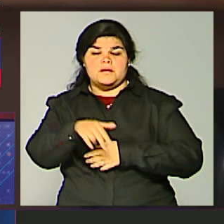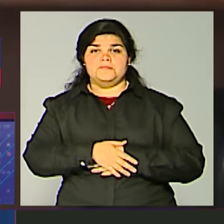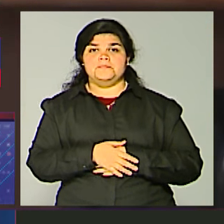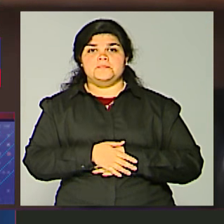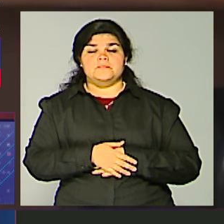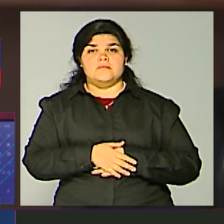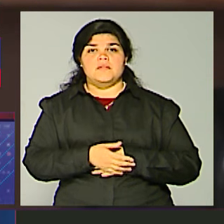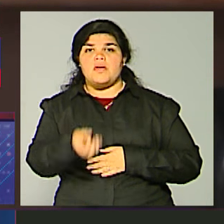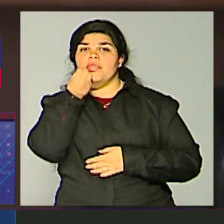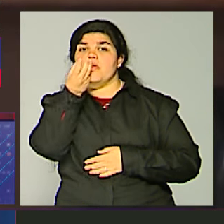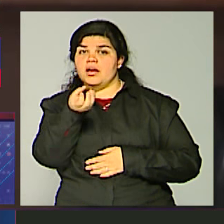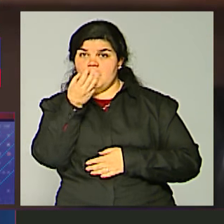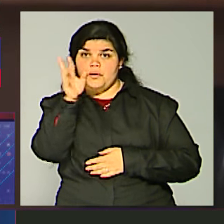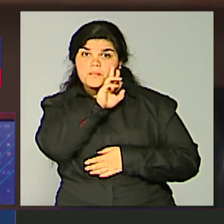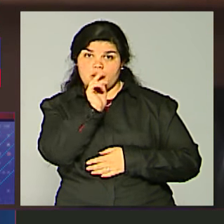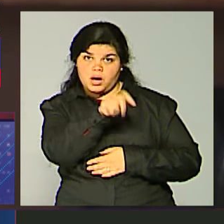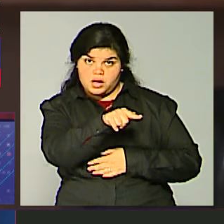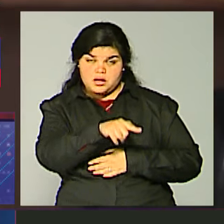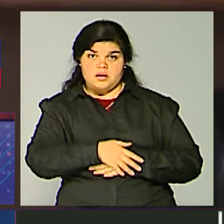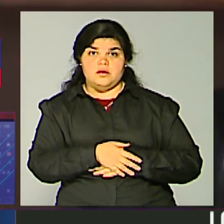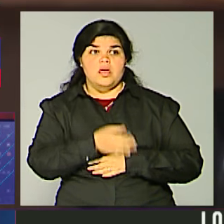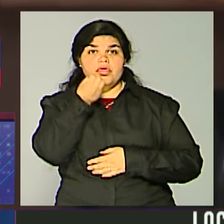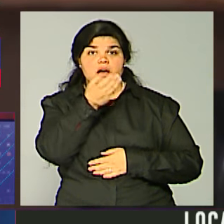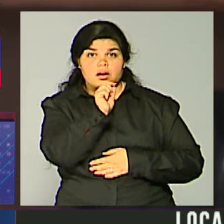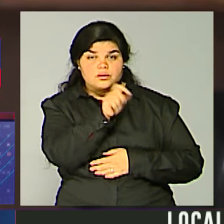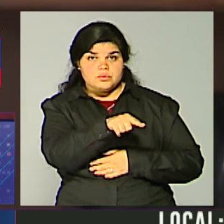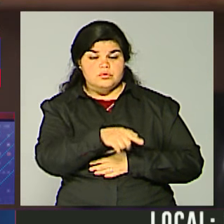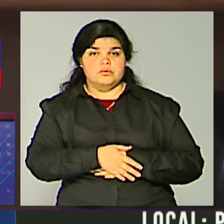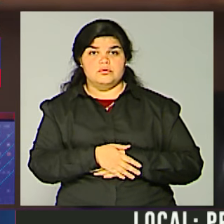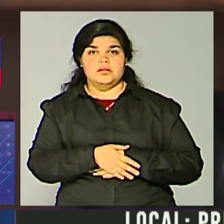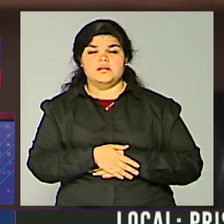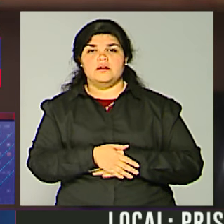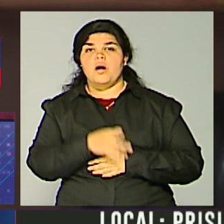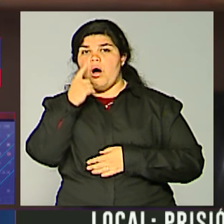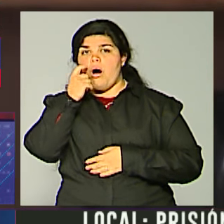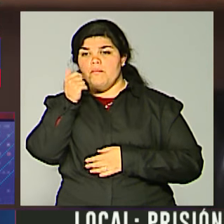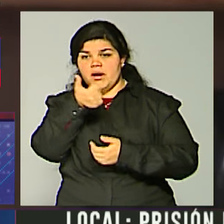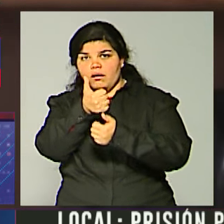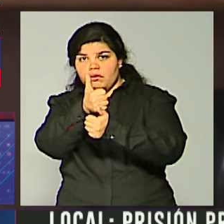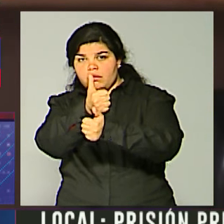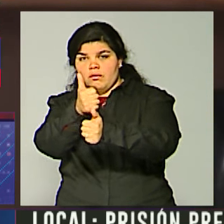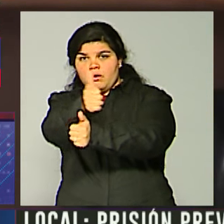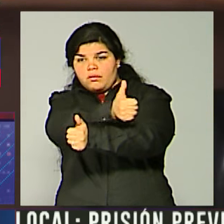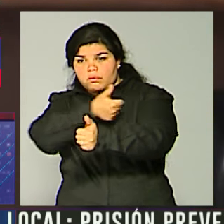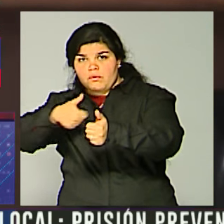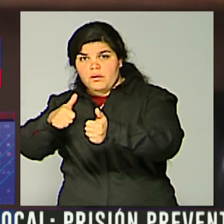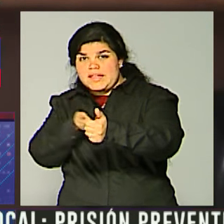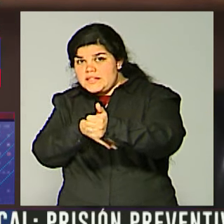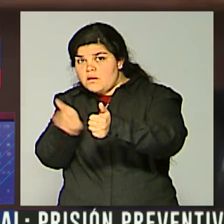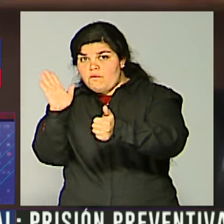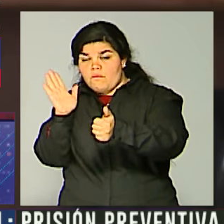con la declaración de la imputada, Genaro se alejó violentamente del auto cuando ella le manifestó sus intenciones de